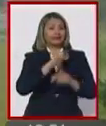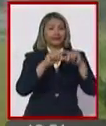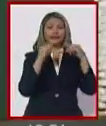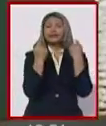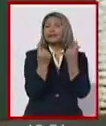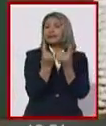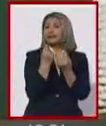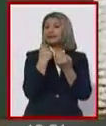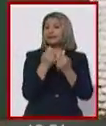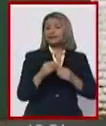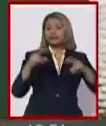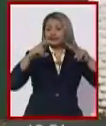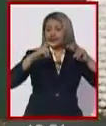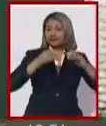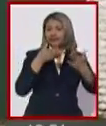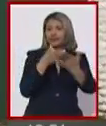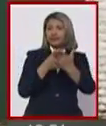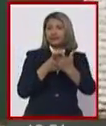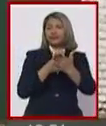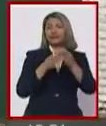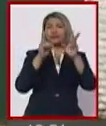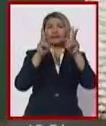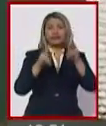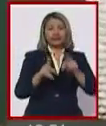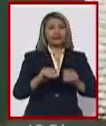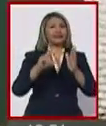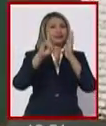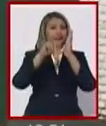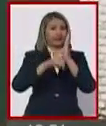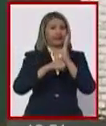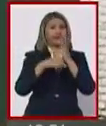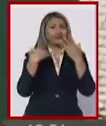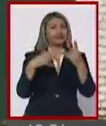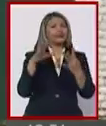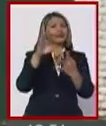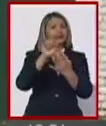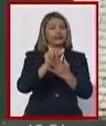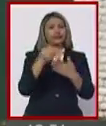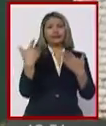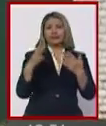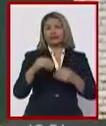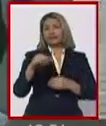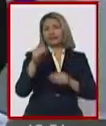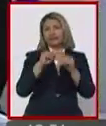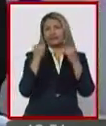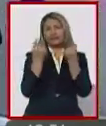Especial de Lucha contra el Crimen abrió una investigación contra los reos que escaparon y posteriormente fueron recapturados.